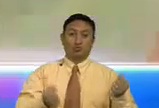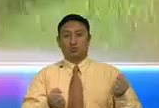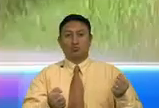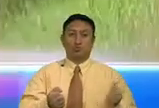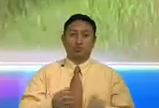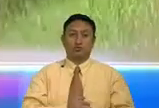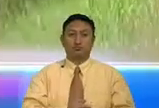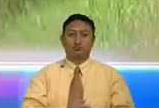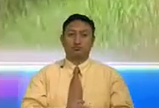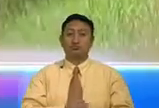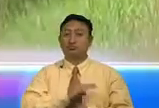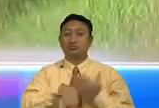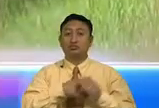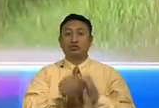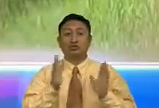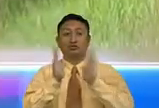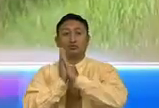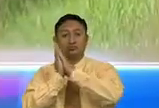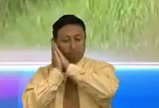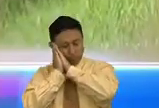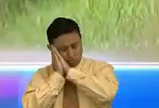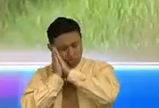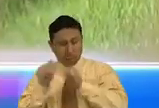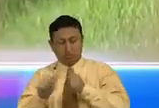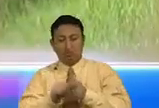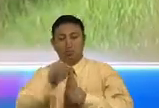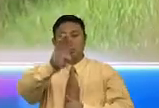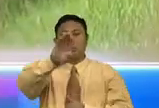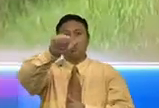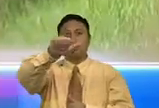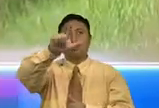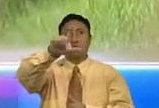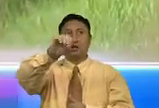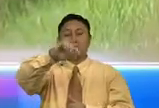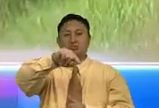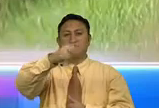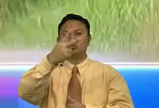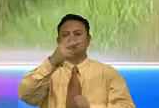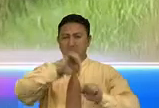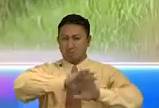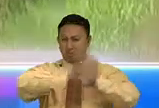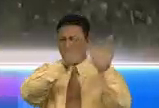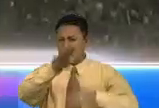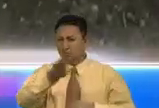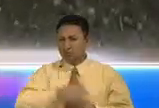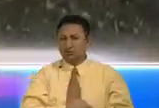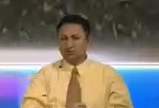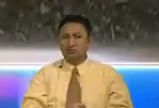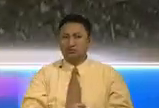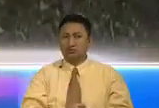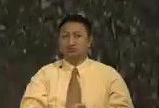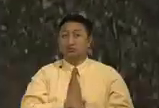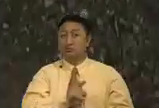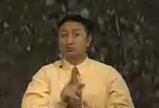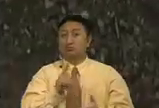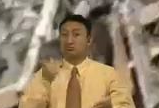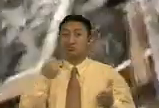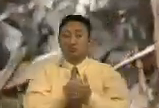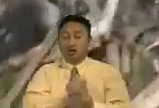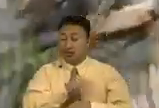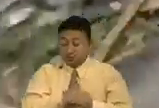nosotros veníamos todos dormidos a la altura de Balao, a las 2 de la mañana aproximadamente. De hecho, quedamos impactados